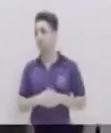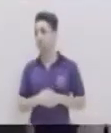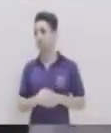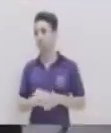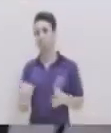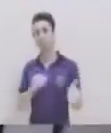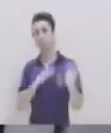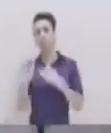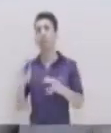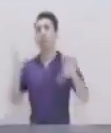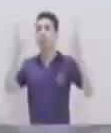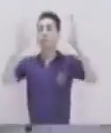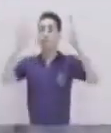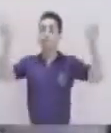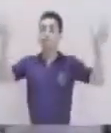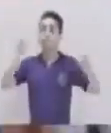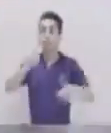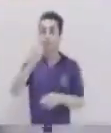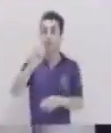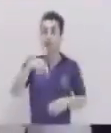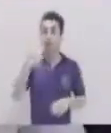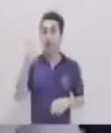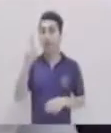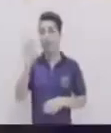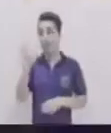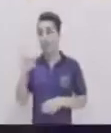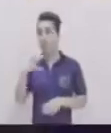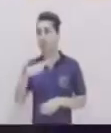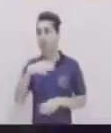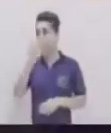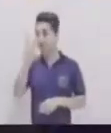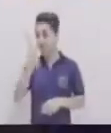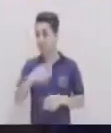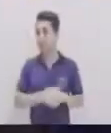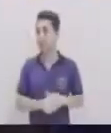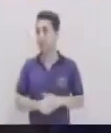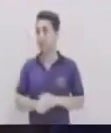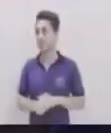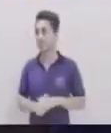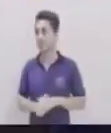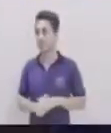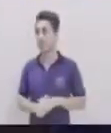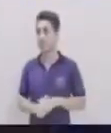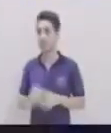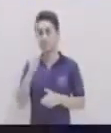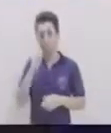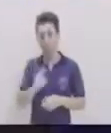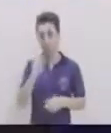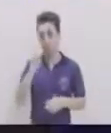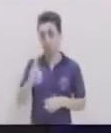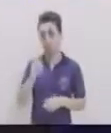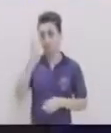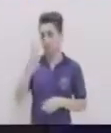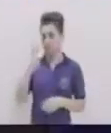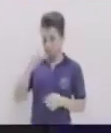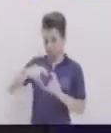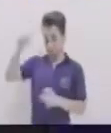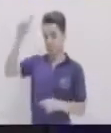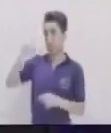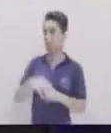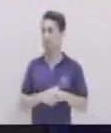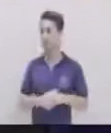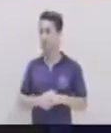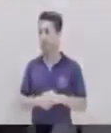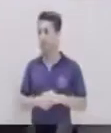el siguiente sería el venado. El venado tiene 3. Entonces vamos a contar y digo 1, 2